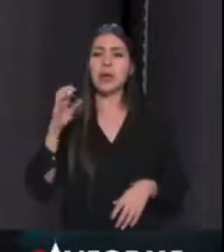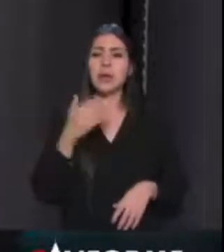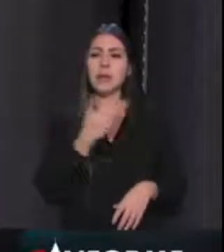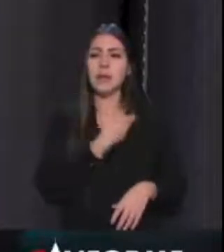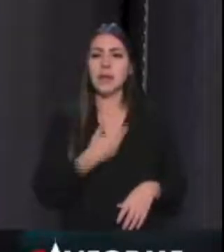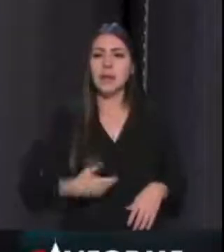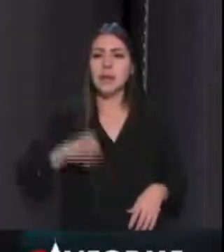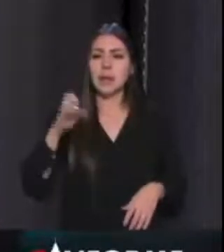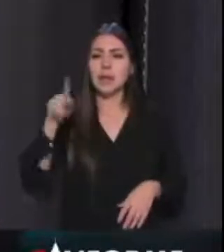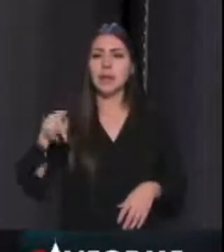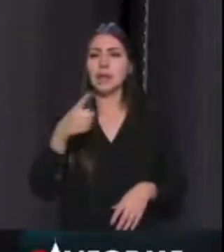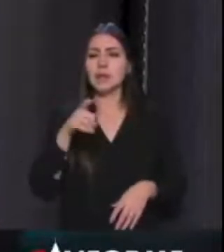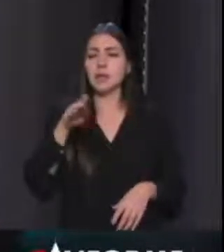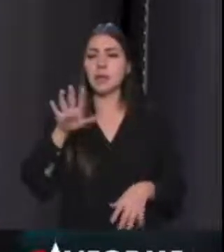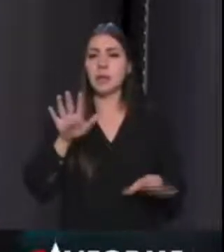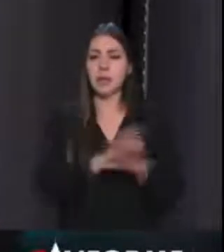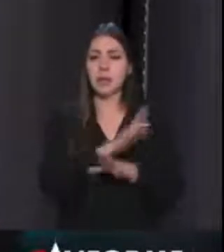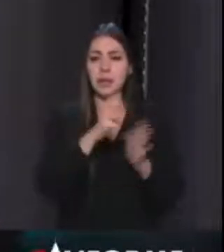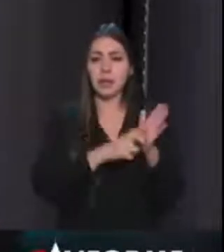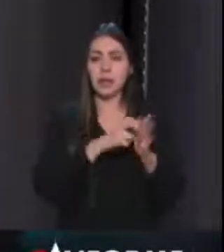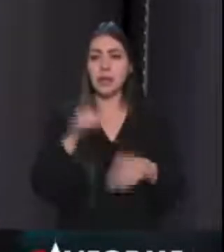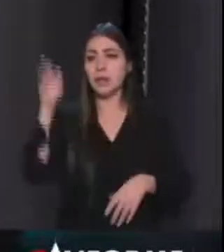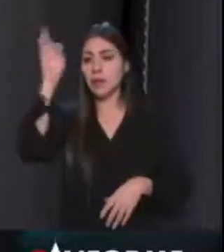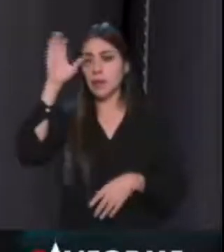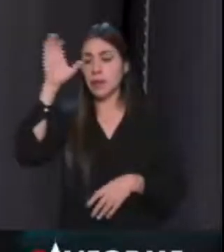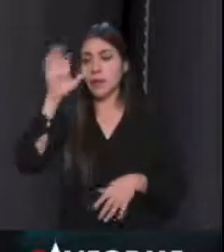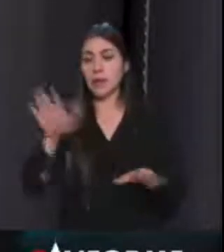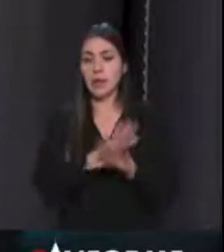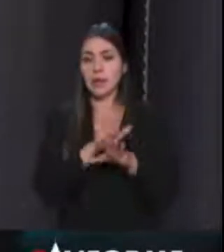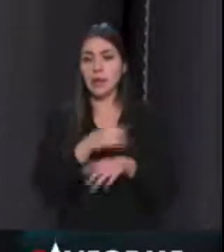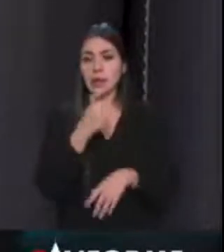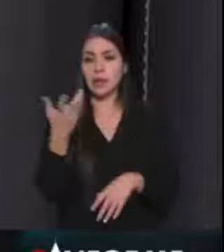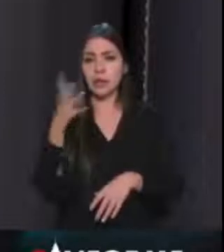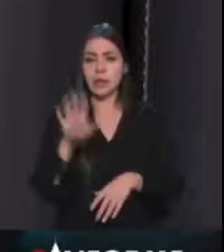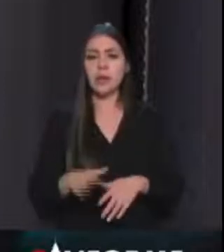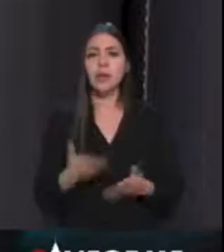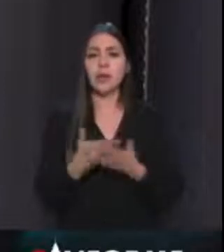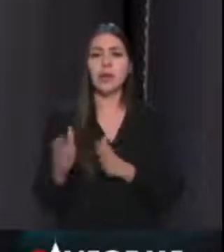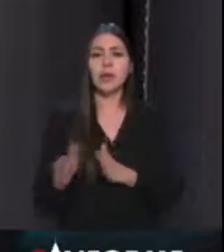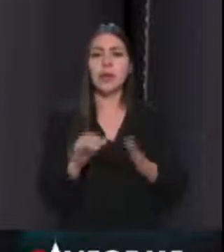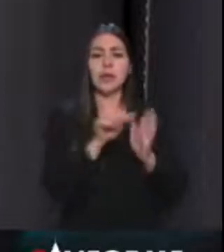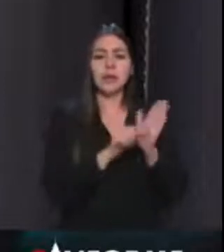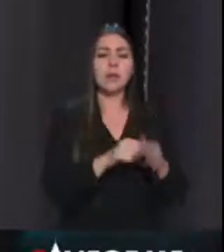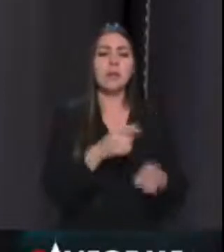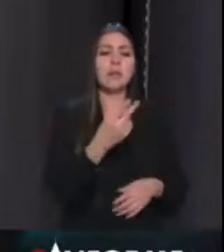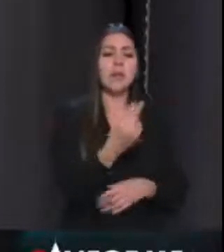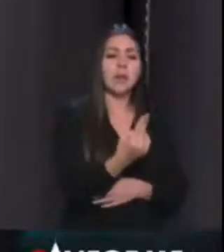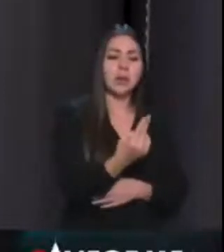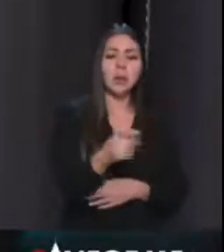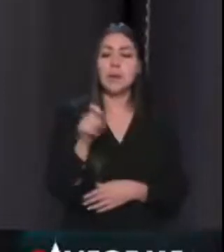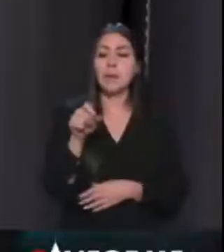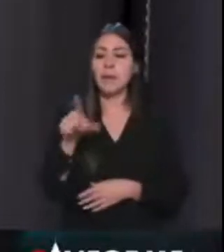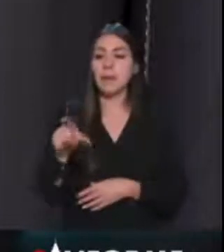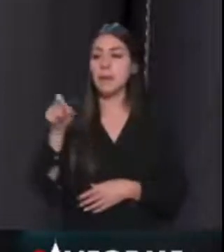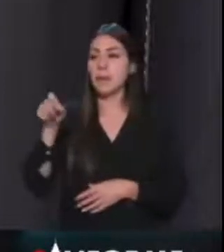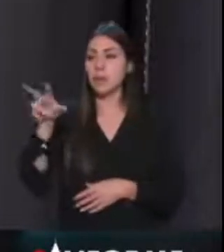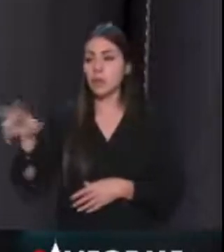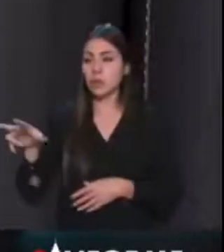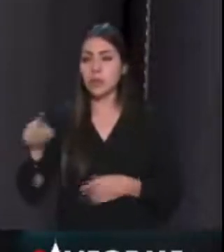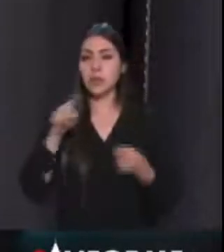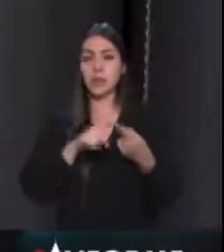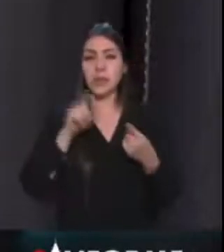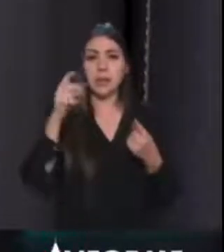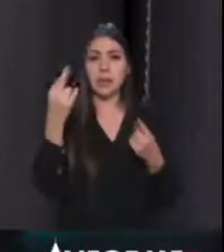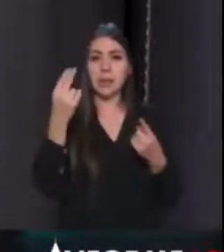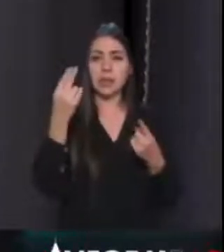155 y Felipe Calderón 110. Si ahora nos vamos al artículo 25, 27 y 28, el 25 fue reformado